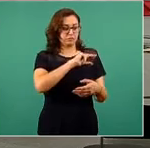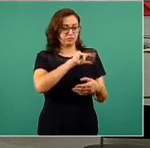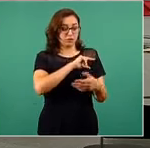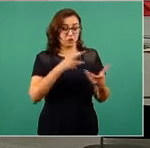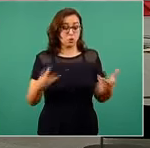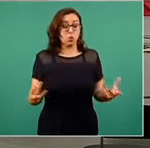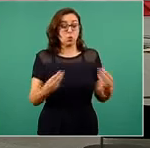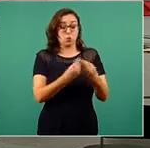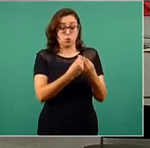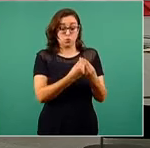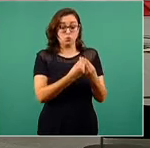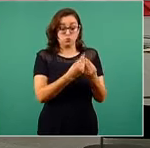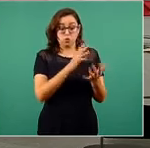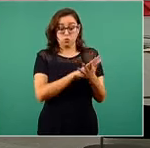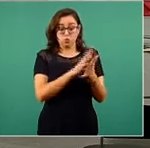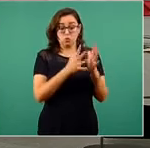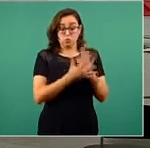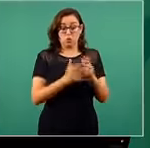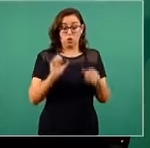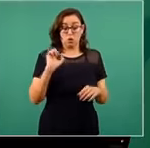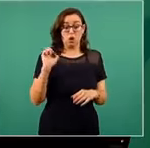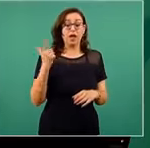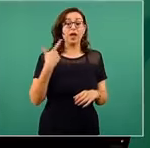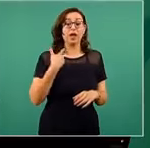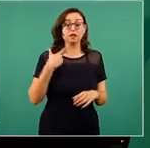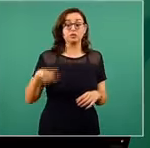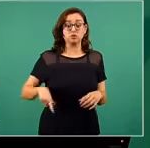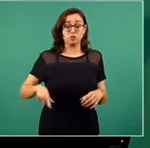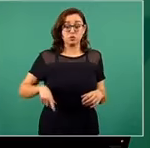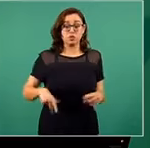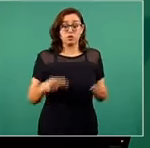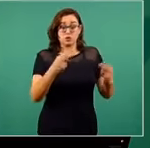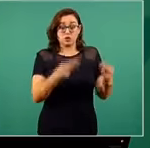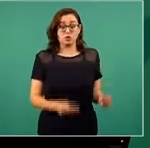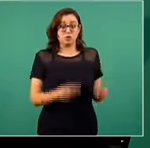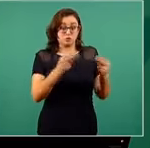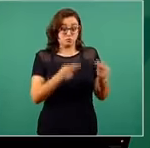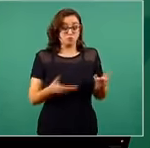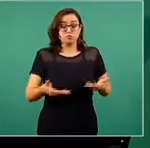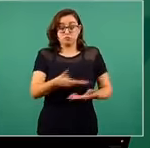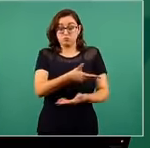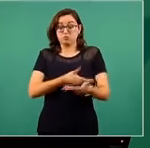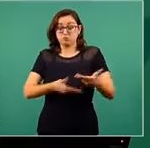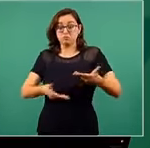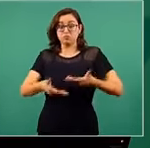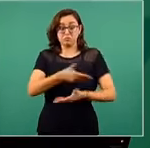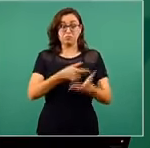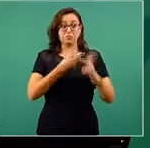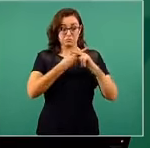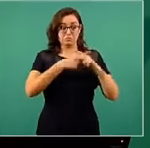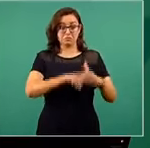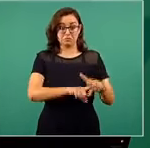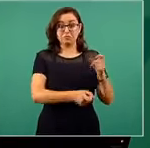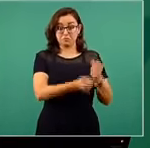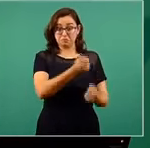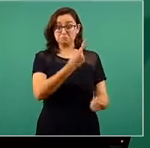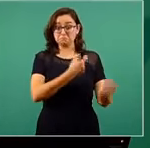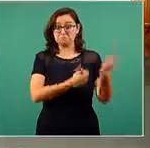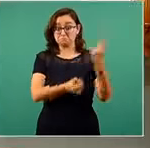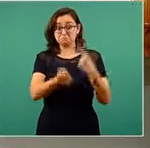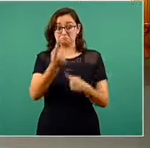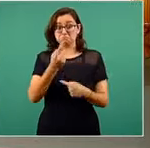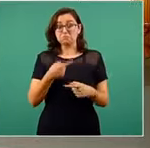funcionarios de las administraciones anteriores, pues empezaron a hacer negocios con la salud. Hasta aquí la descripción de